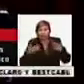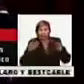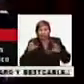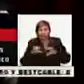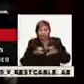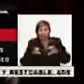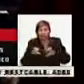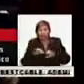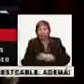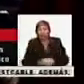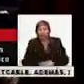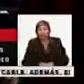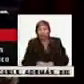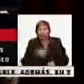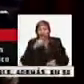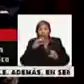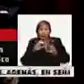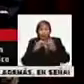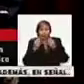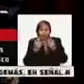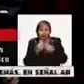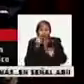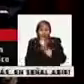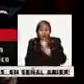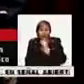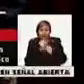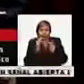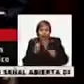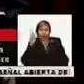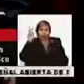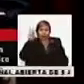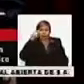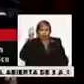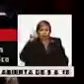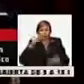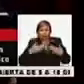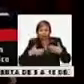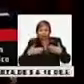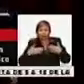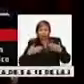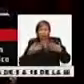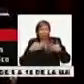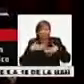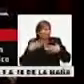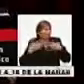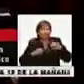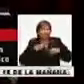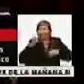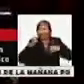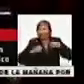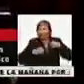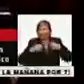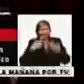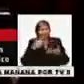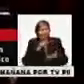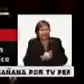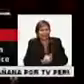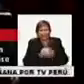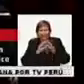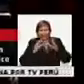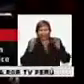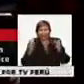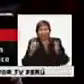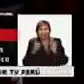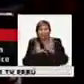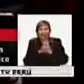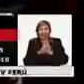jornada que hace la Agrupación de Trabajadores Apristas y la felicito emocionado en el recinto de las